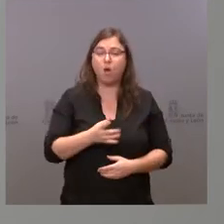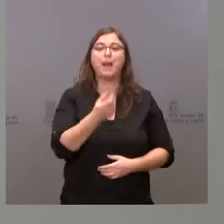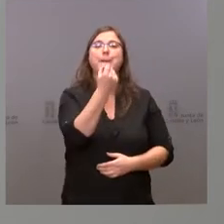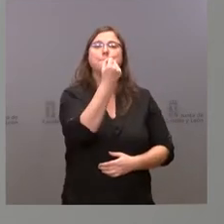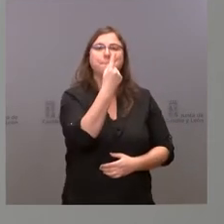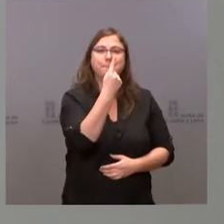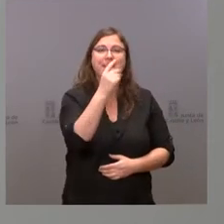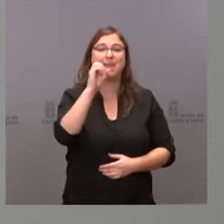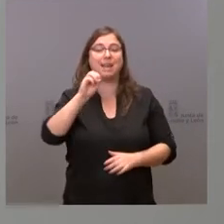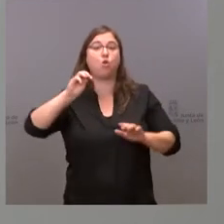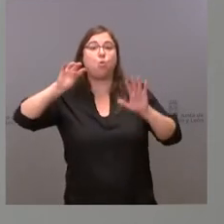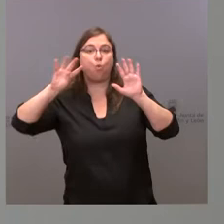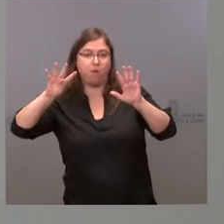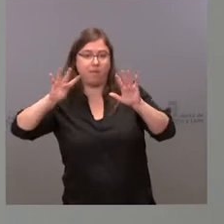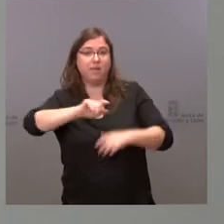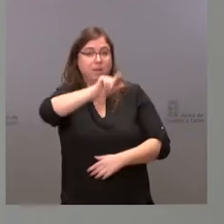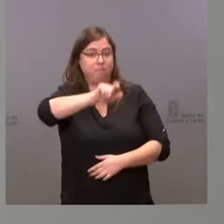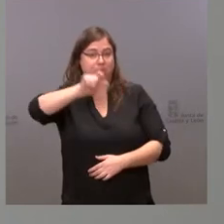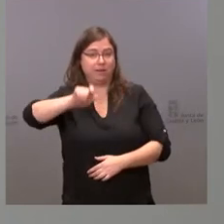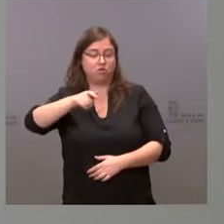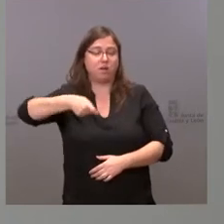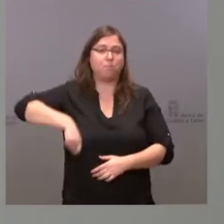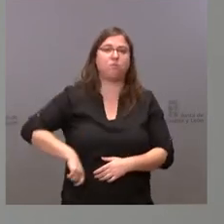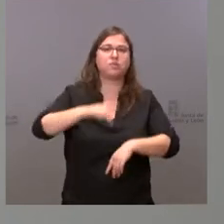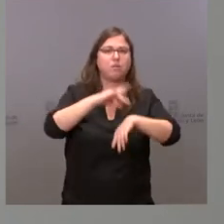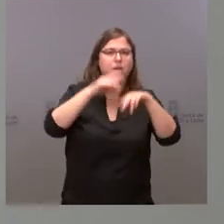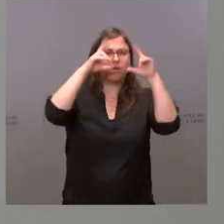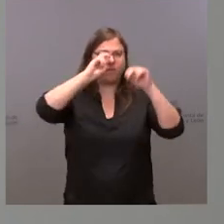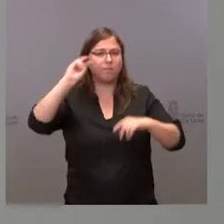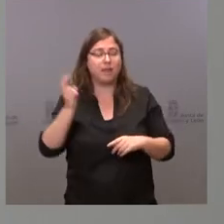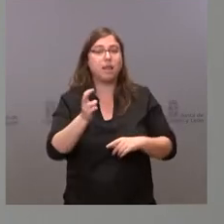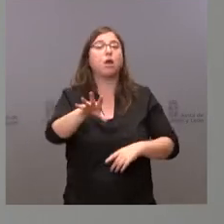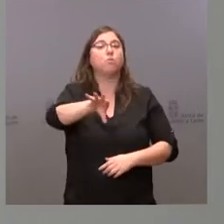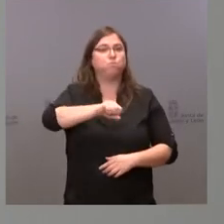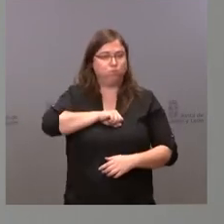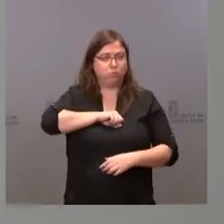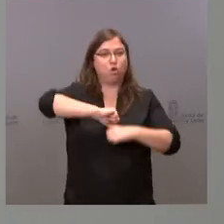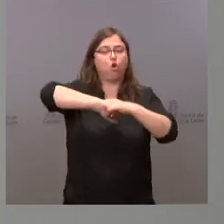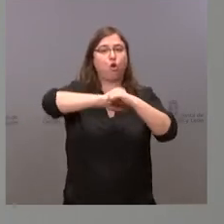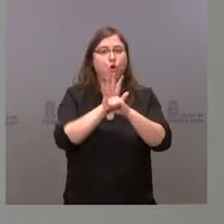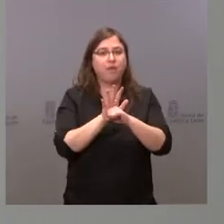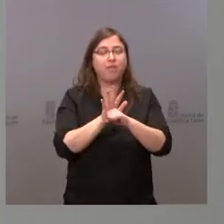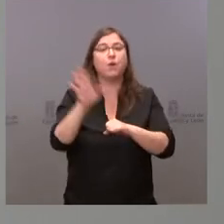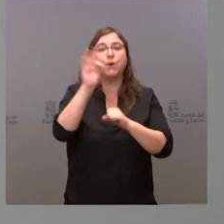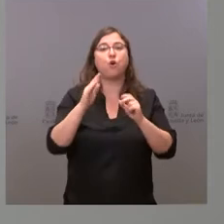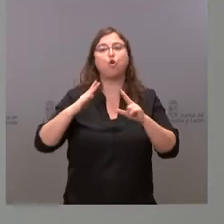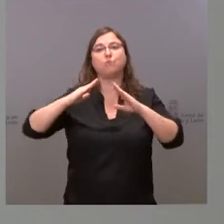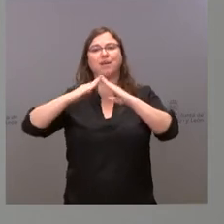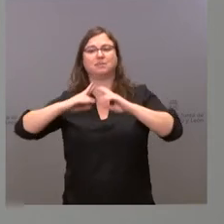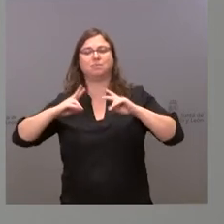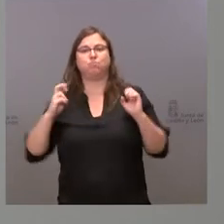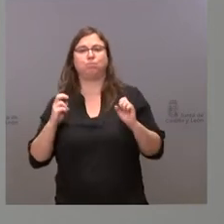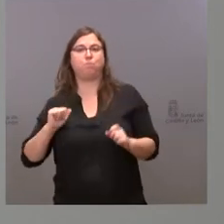personas que o bien están enfermas están contagiadas por kobe o en el aislamiento por el mismo